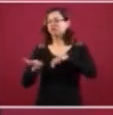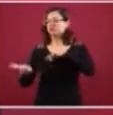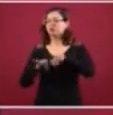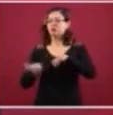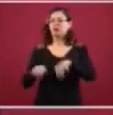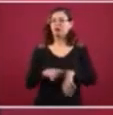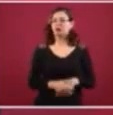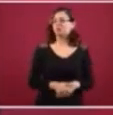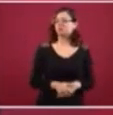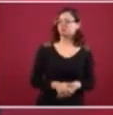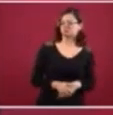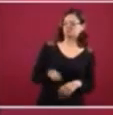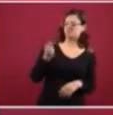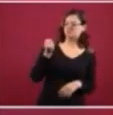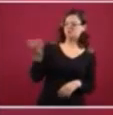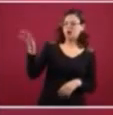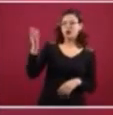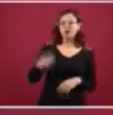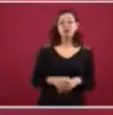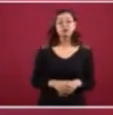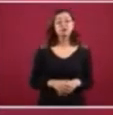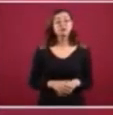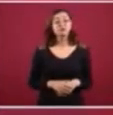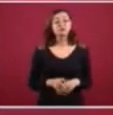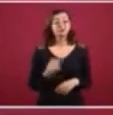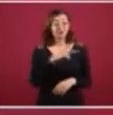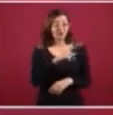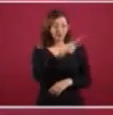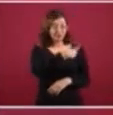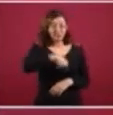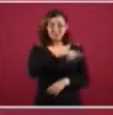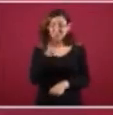nunca hicieron nada por los jóvenes,